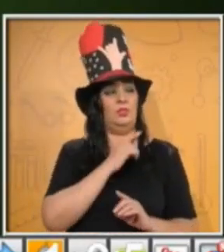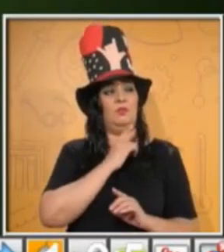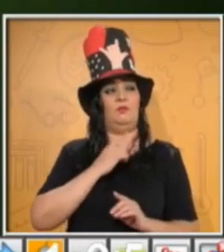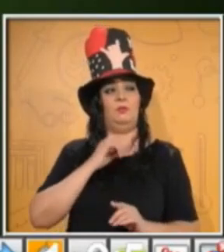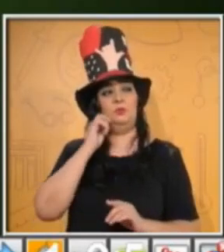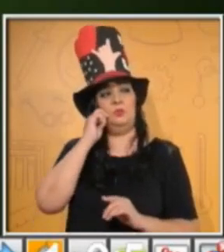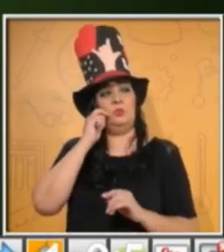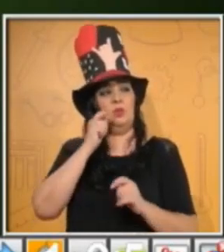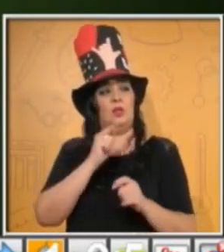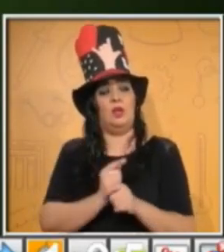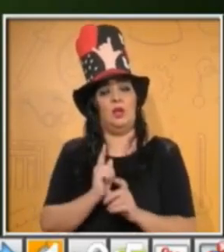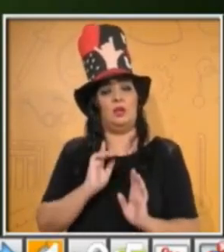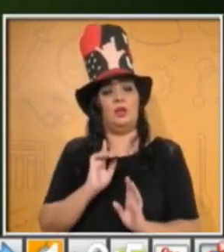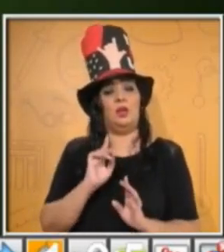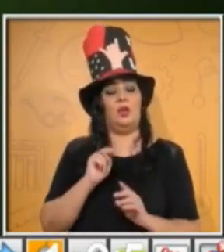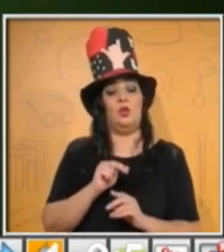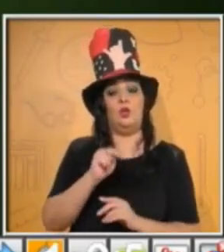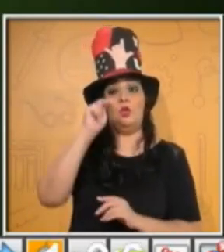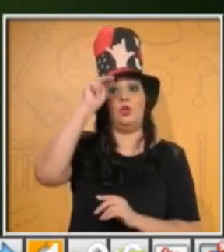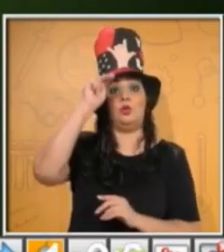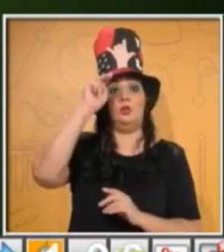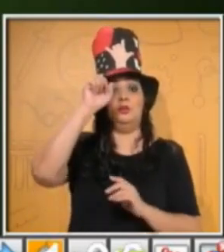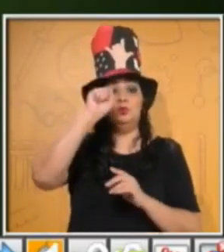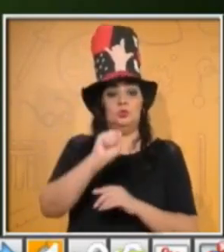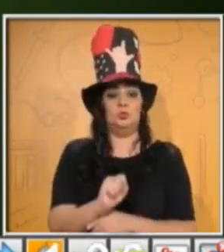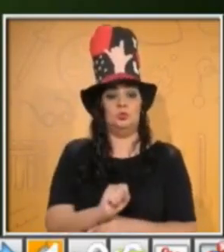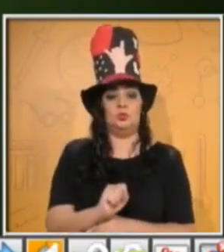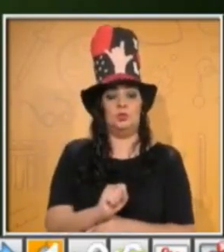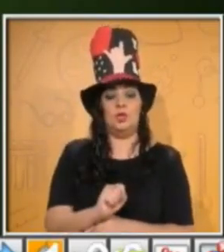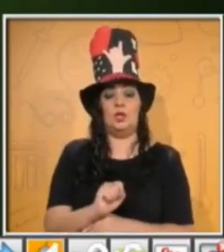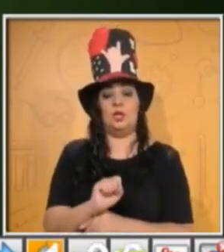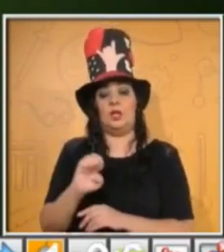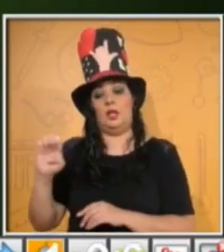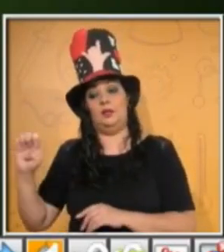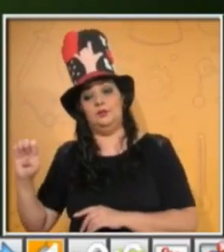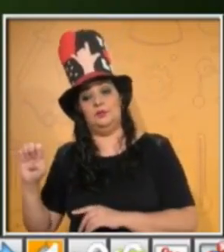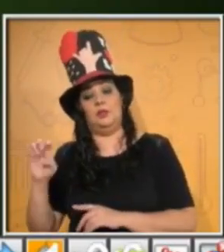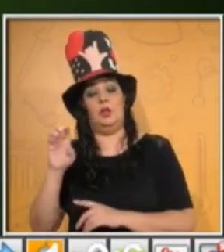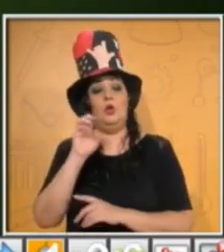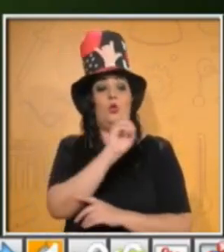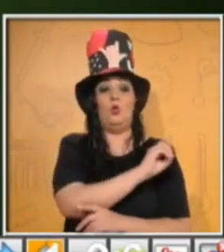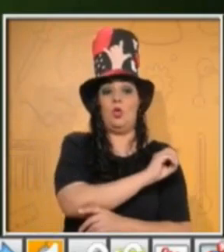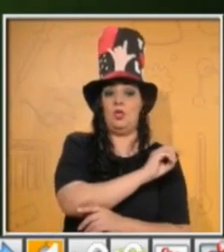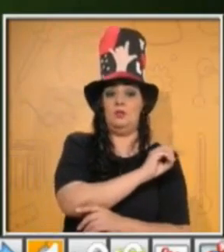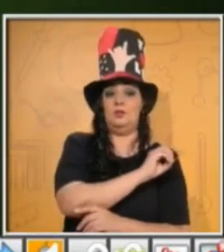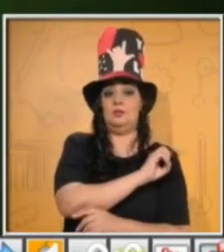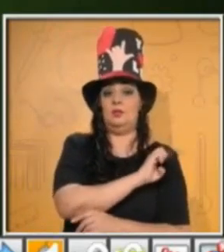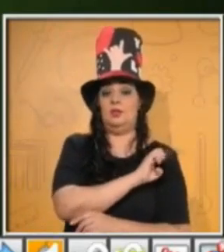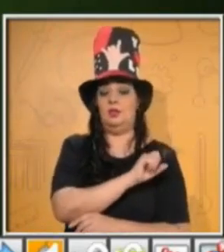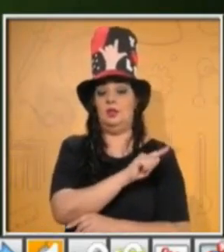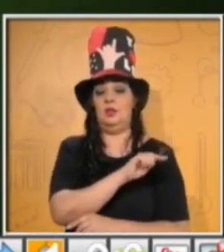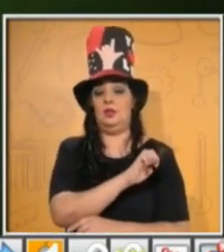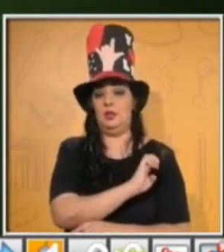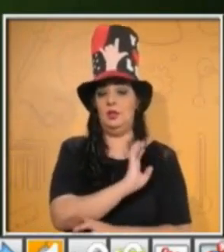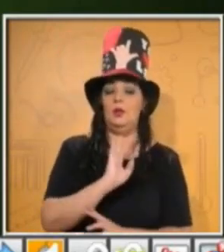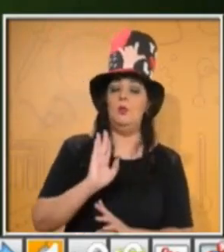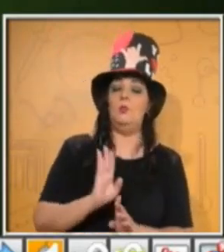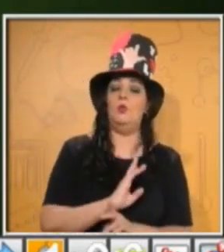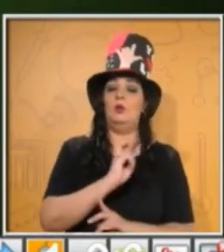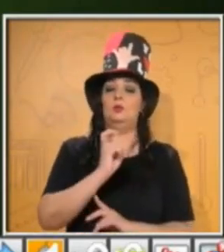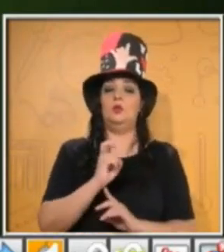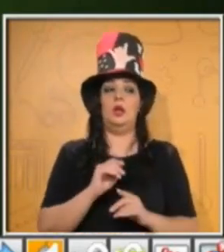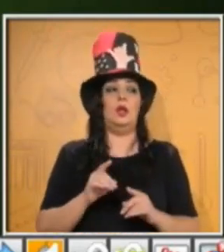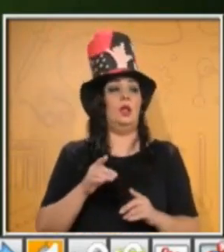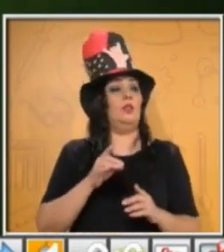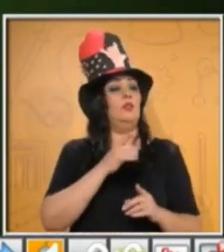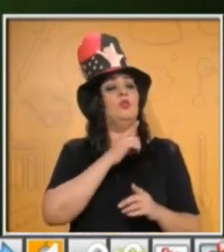Recuerden que el norte es arriba, sur es abajo, el este es a la derecha y el oeste es a la izquierda. Por lo tanto, el avance